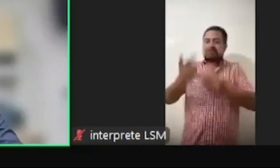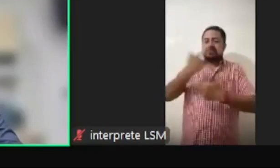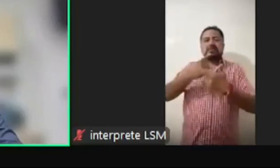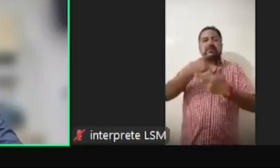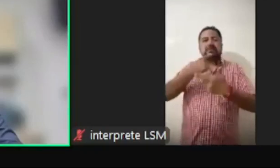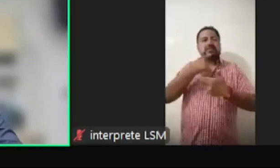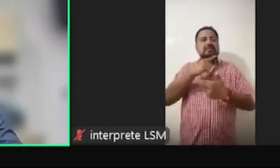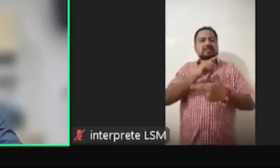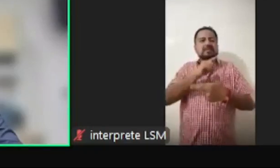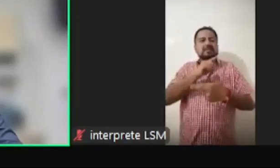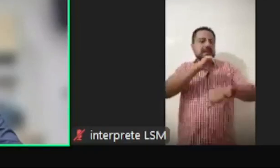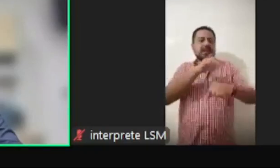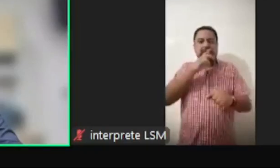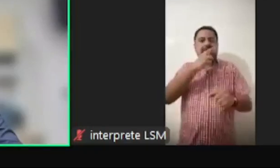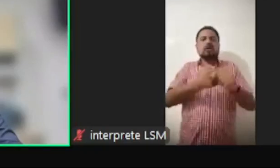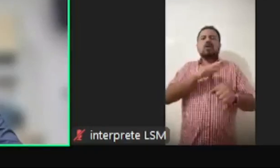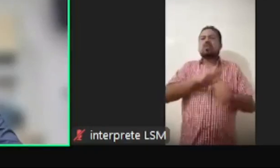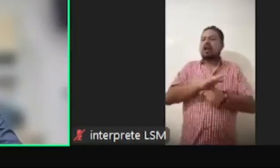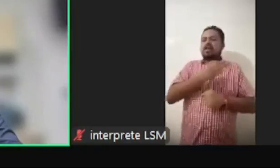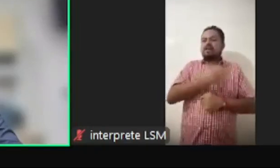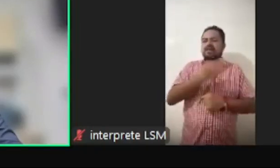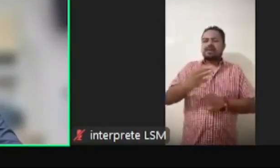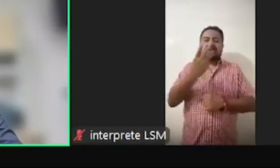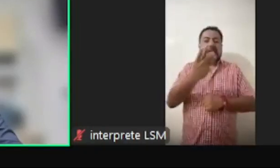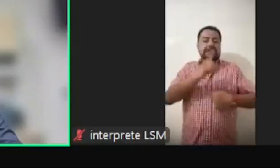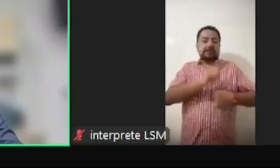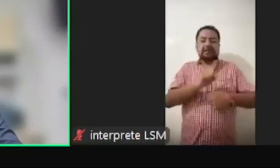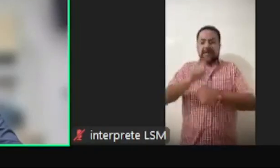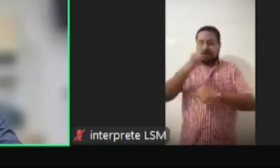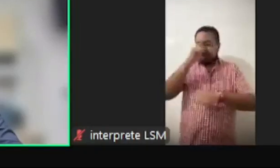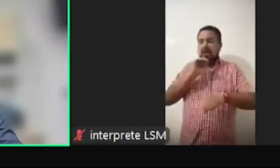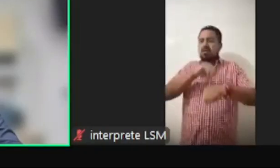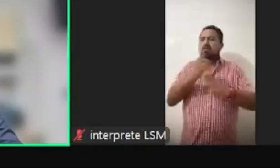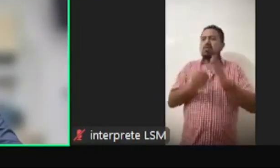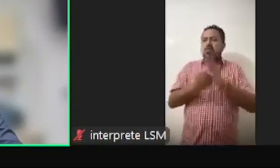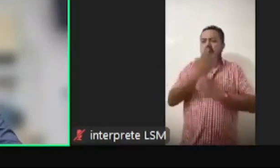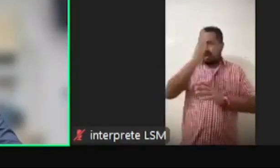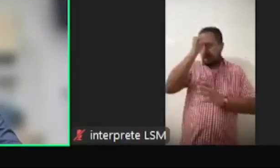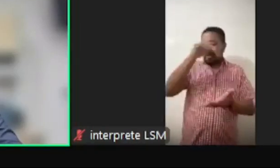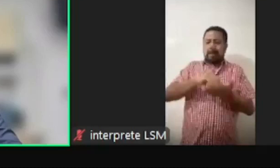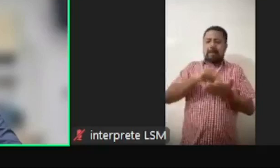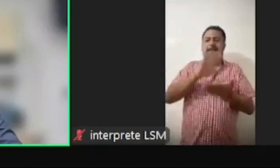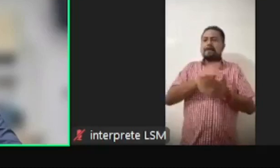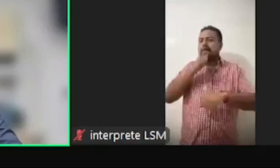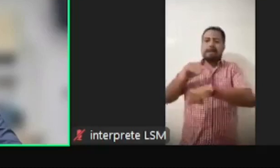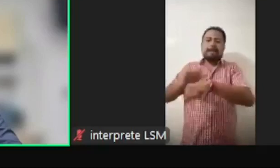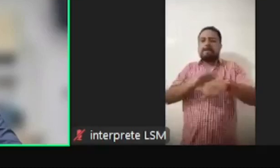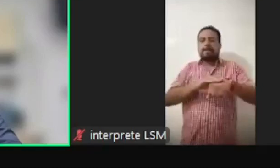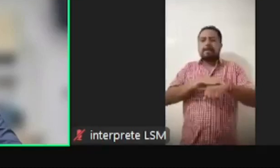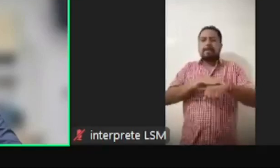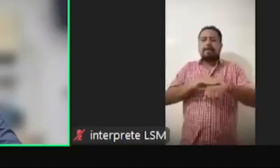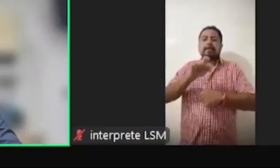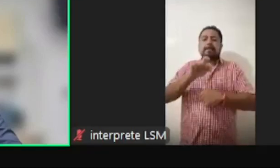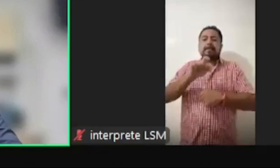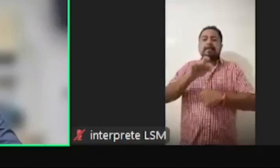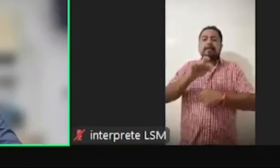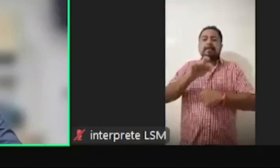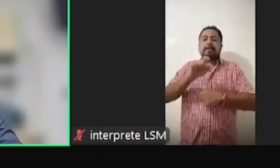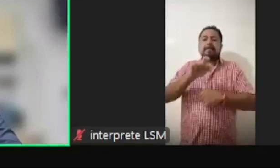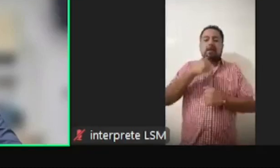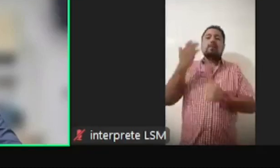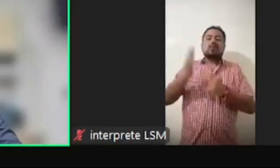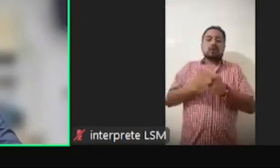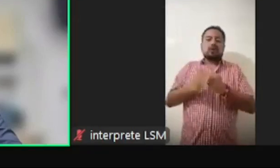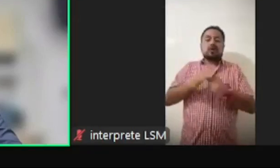la parte responsable el plazo de 3 días naturales para la emisión de un nuevo acuerdo e informar su cumplimiento en las 24 horas siguientes, lo cual